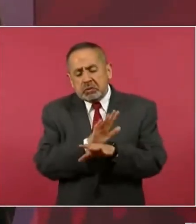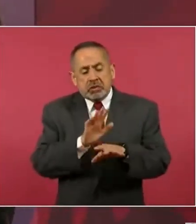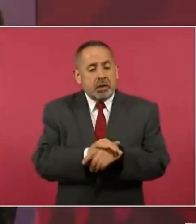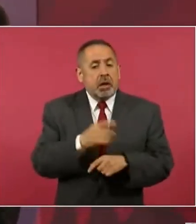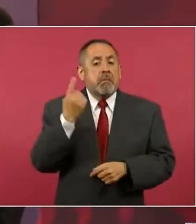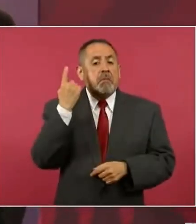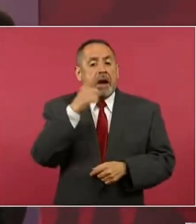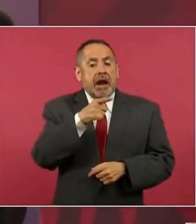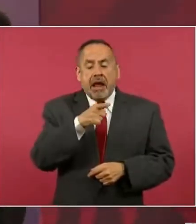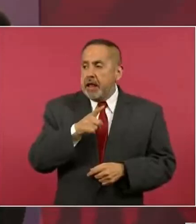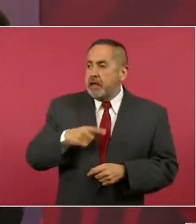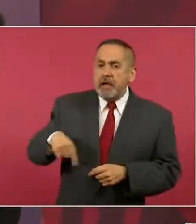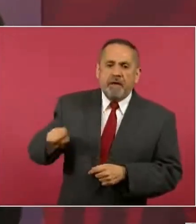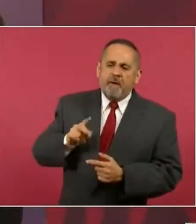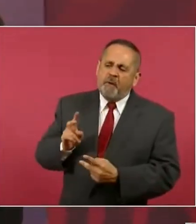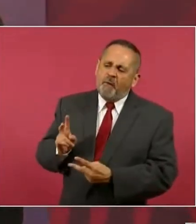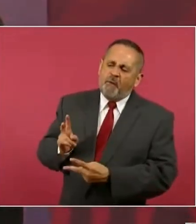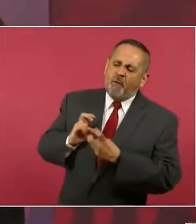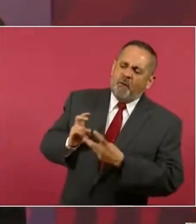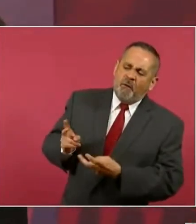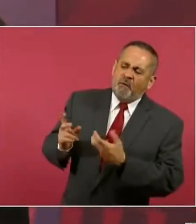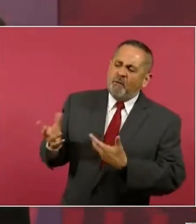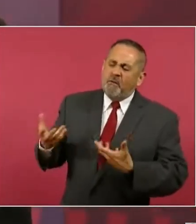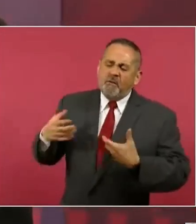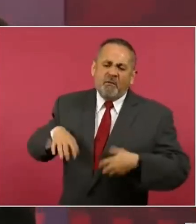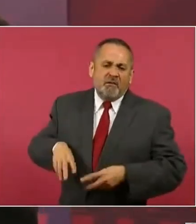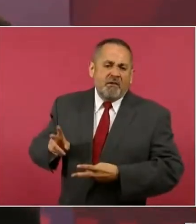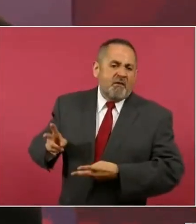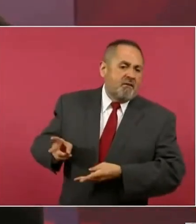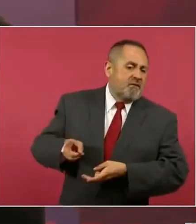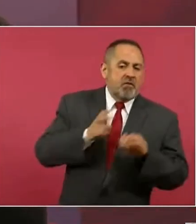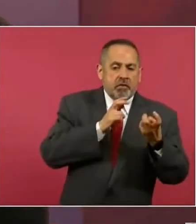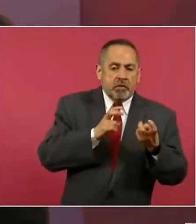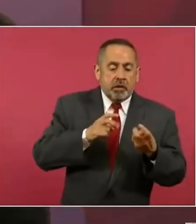saqueo en nuestro país.